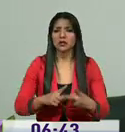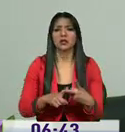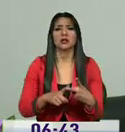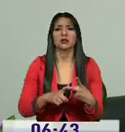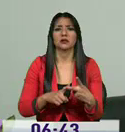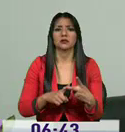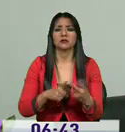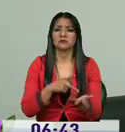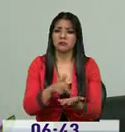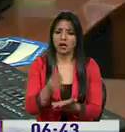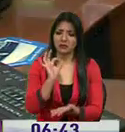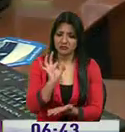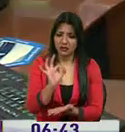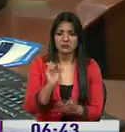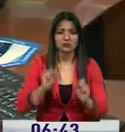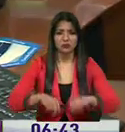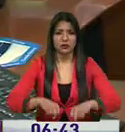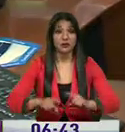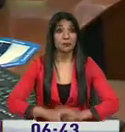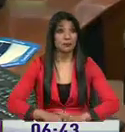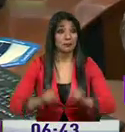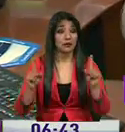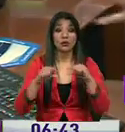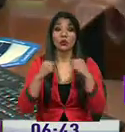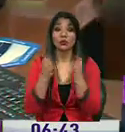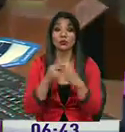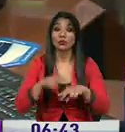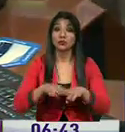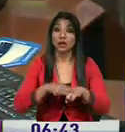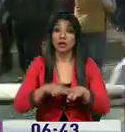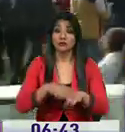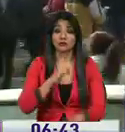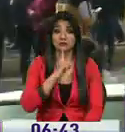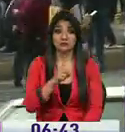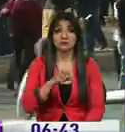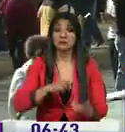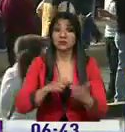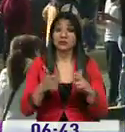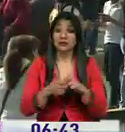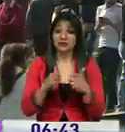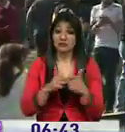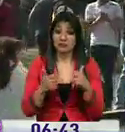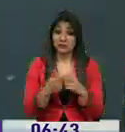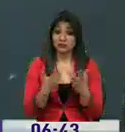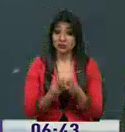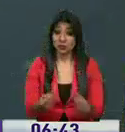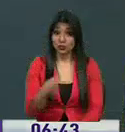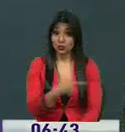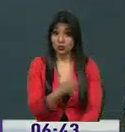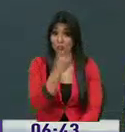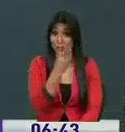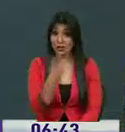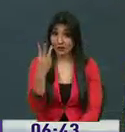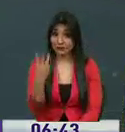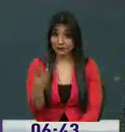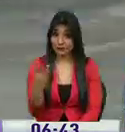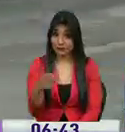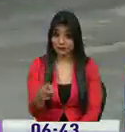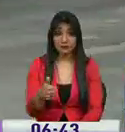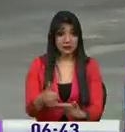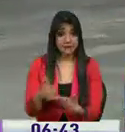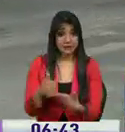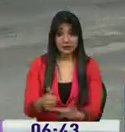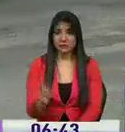paguen los precios justos. Sin embargo, desde el gremio amarillo resaltan que los problemas y la solución no son estas plataformas, pues